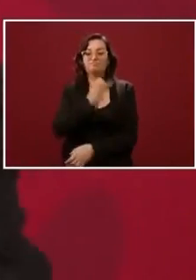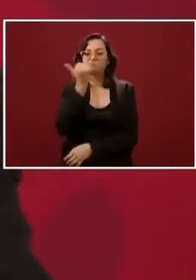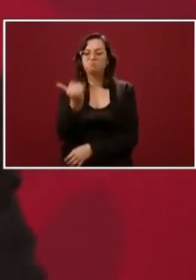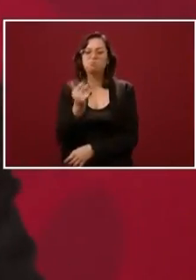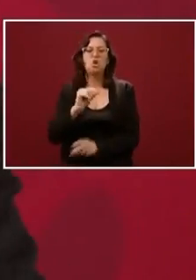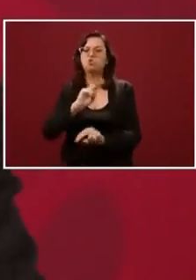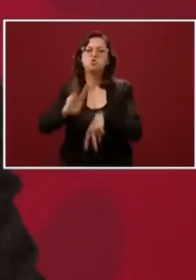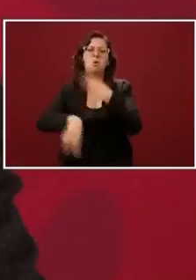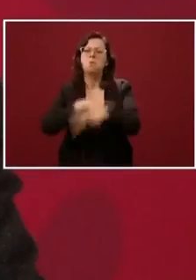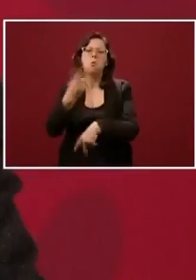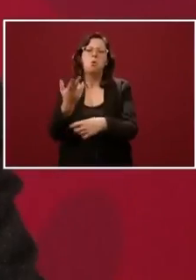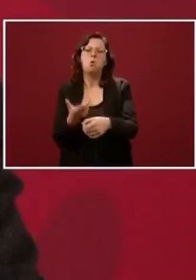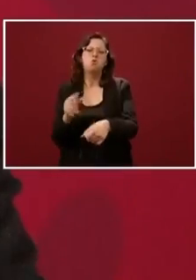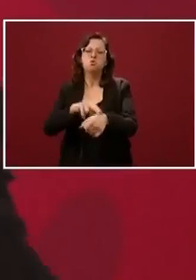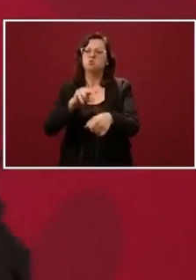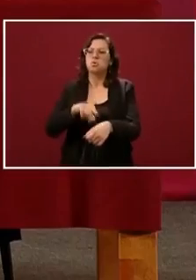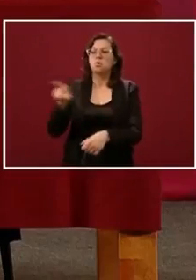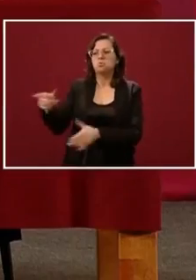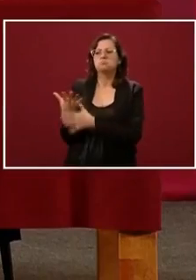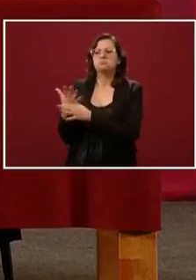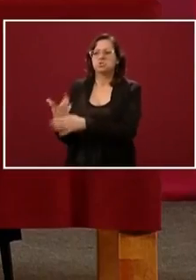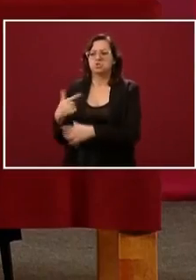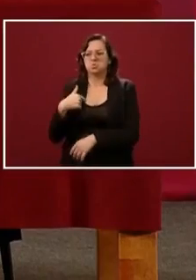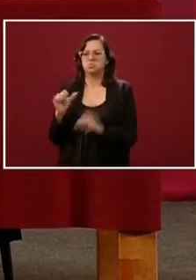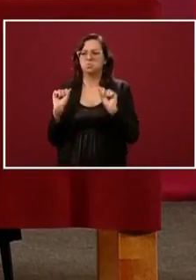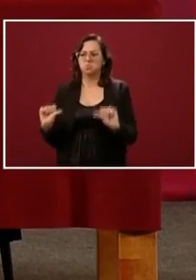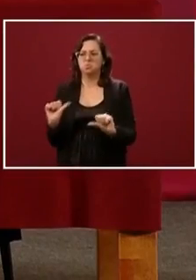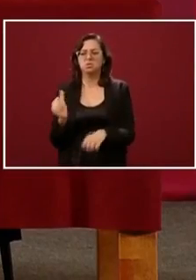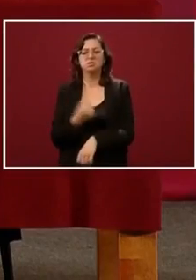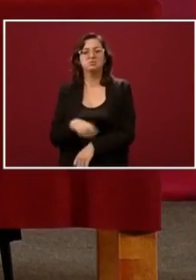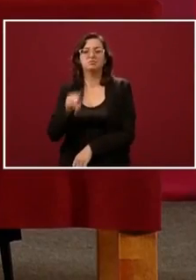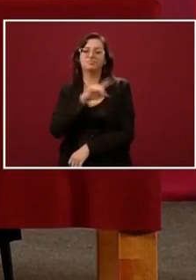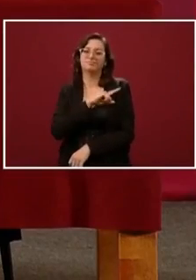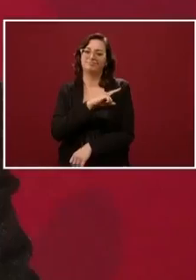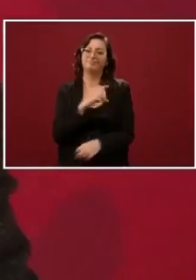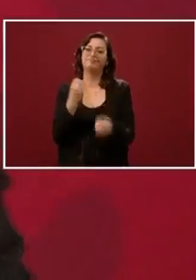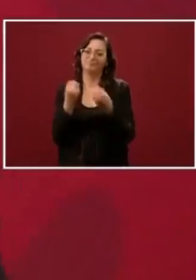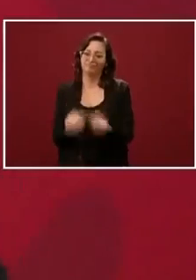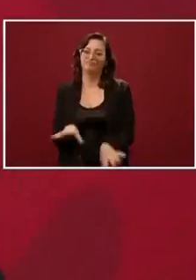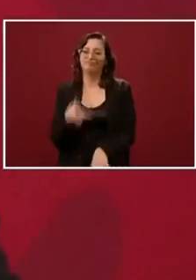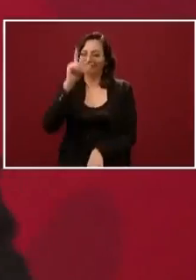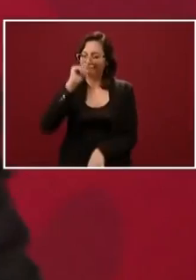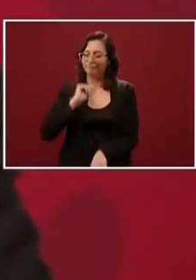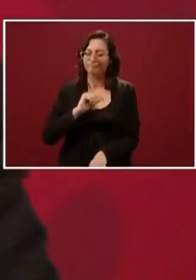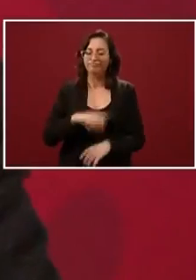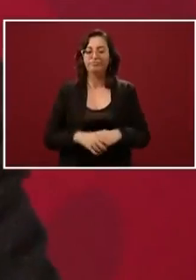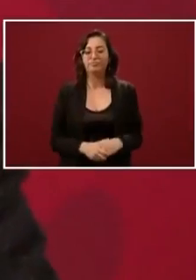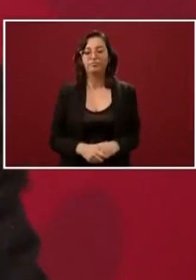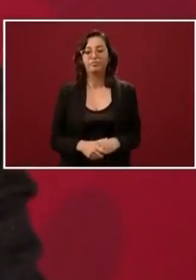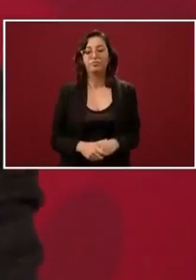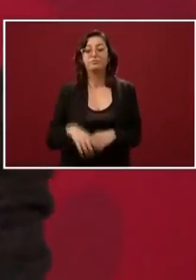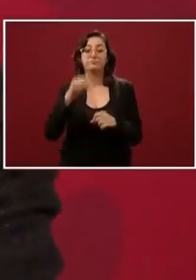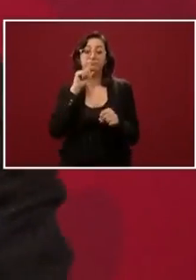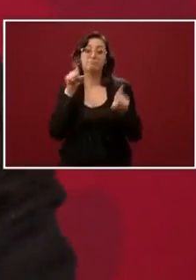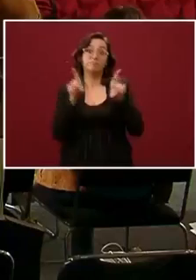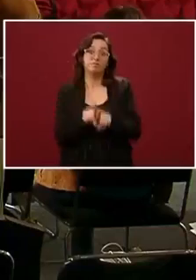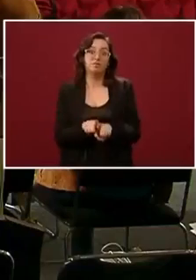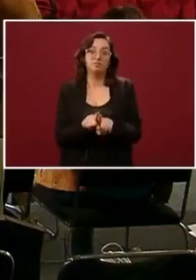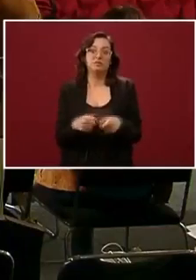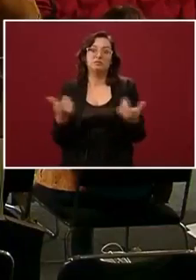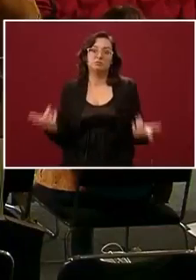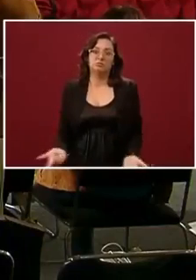no acudir a atención médica y entonces perder la oportunidad de que sea atendido. Por supuesto, la otra preocupación es que pudiera